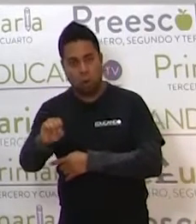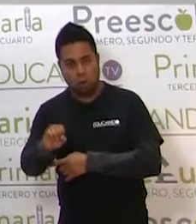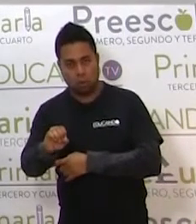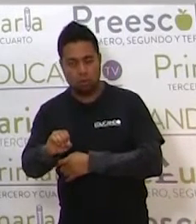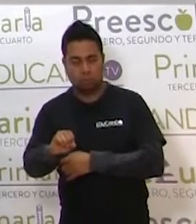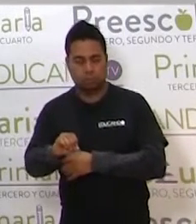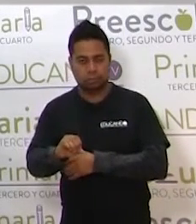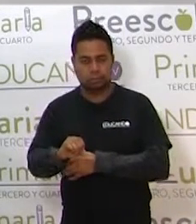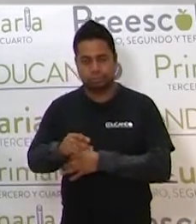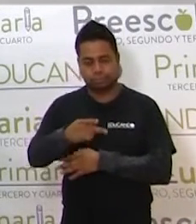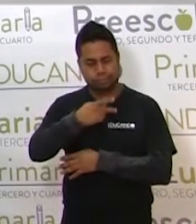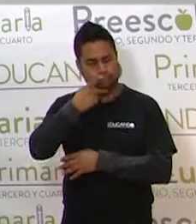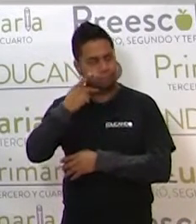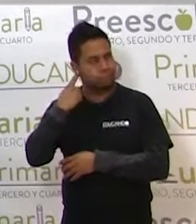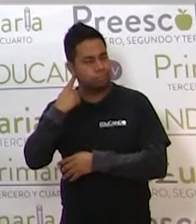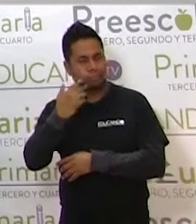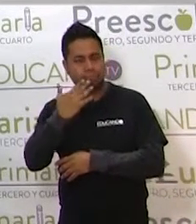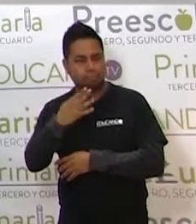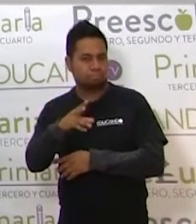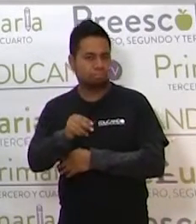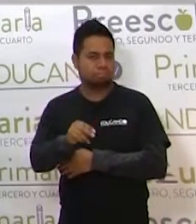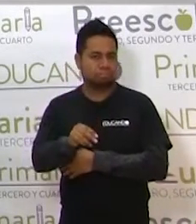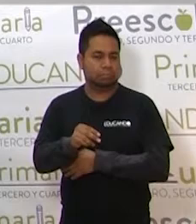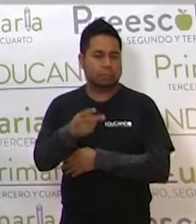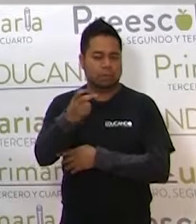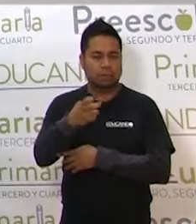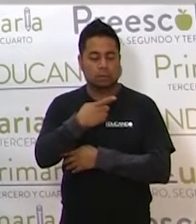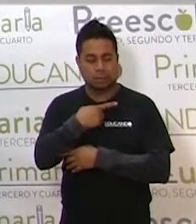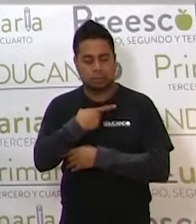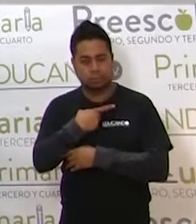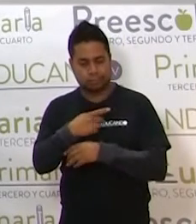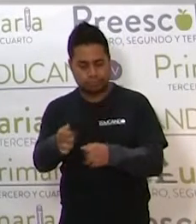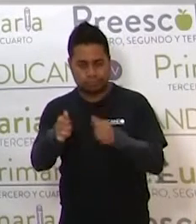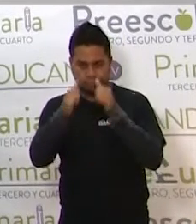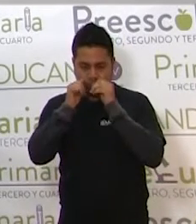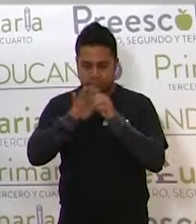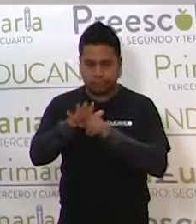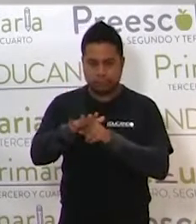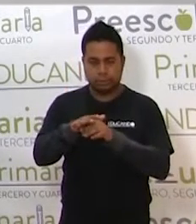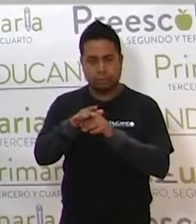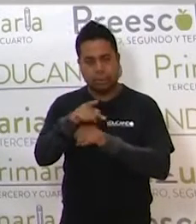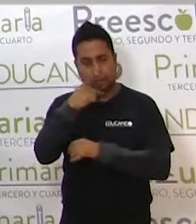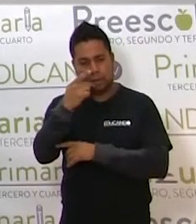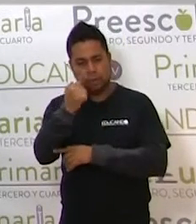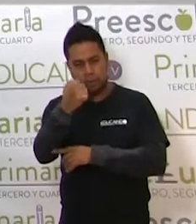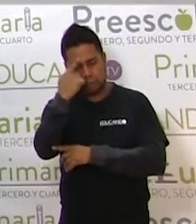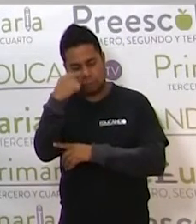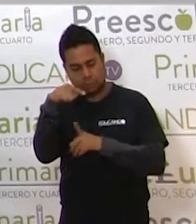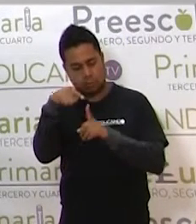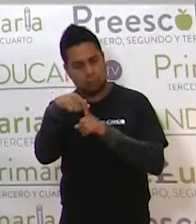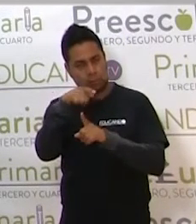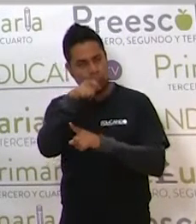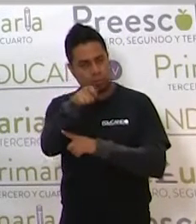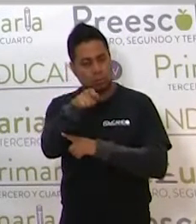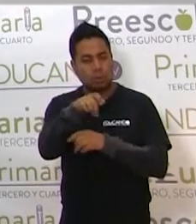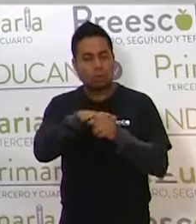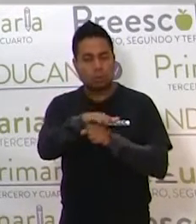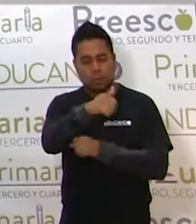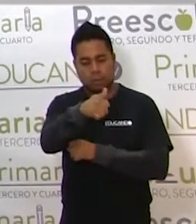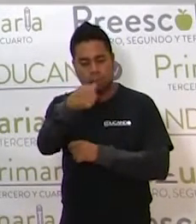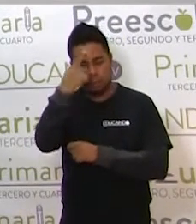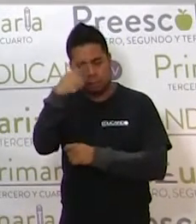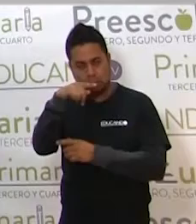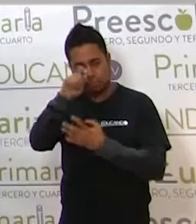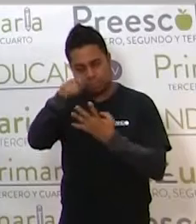no se escucha bien verdad por lo tanto tenemos que enfatizar muy bien las palabras para poder referir cada una de estas en su